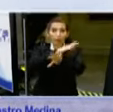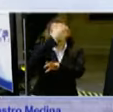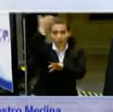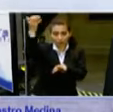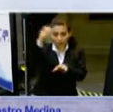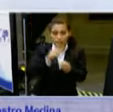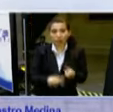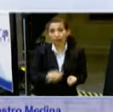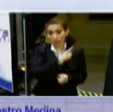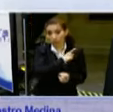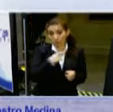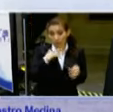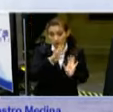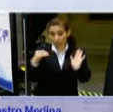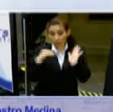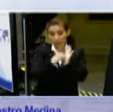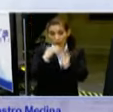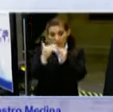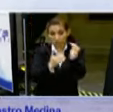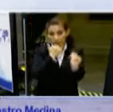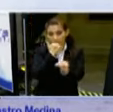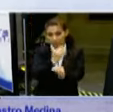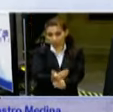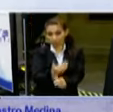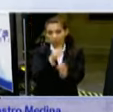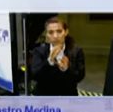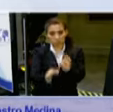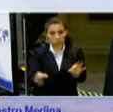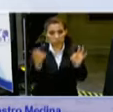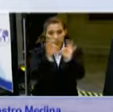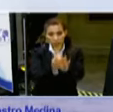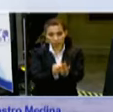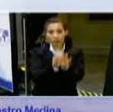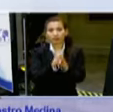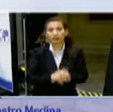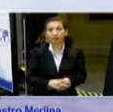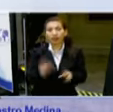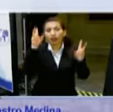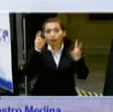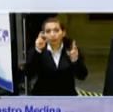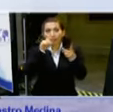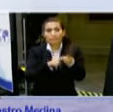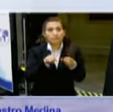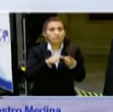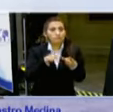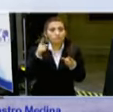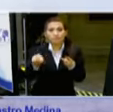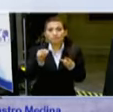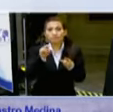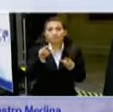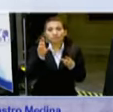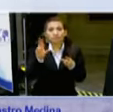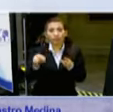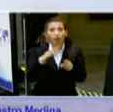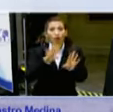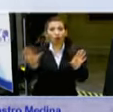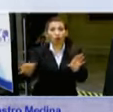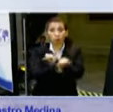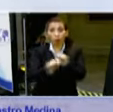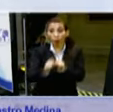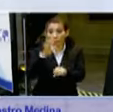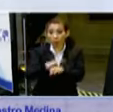climático, que tenemos ahí un avance importante con la COP16 en México, el tema también, digamos, de no proliferación de armas